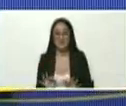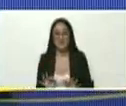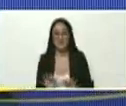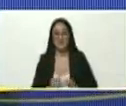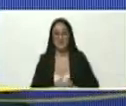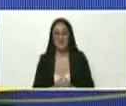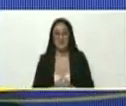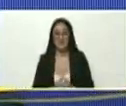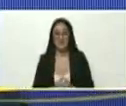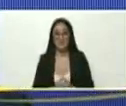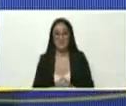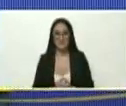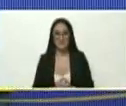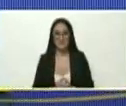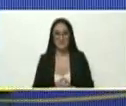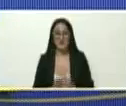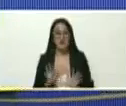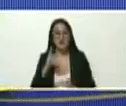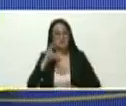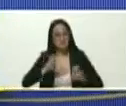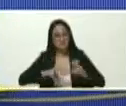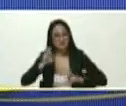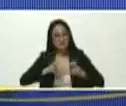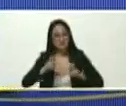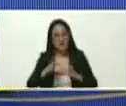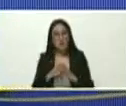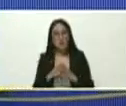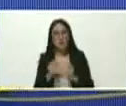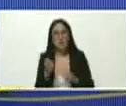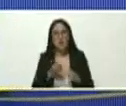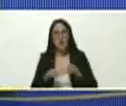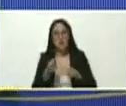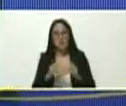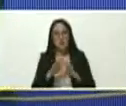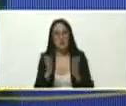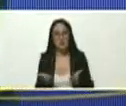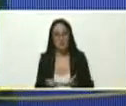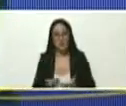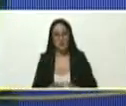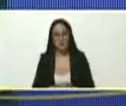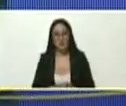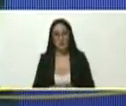asimilado, un precio ya asimilado por todas las economías del mundo.